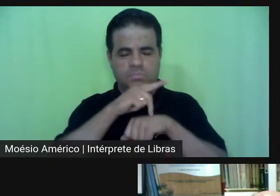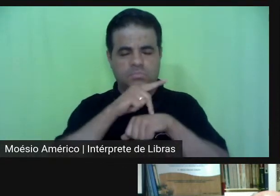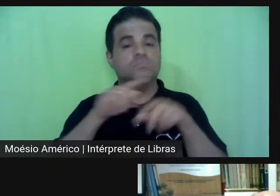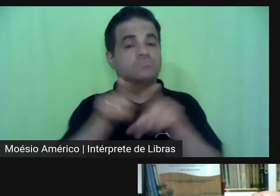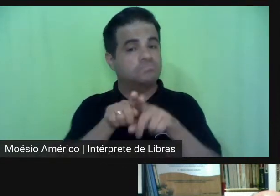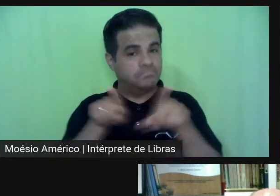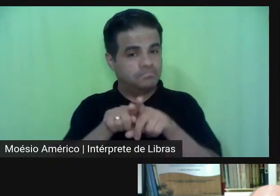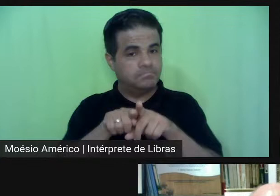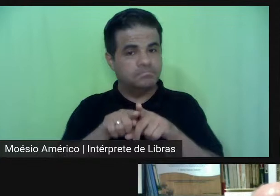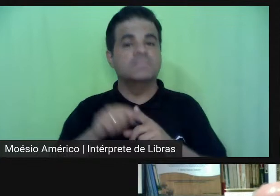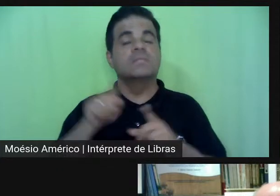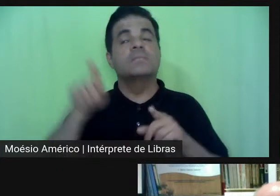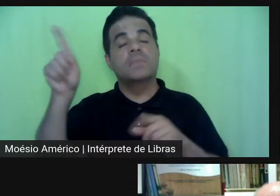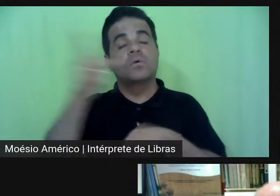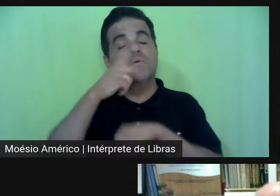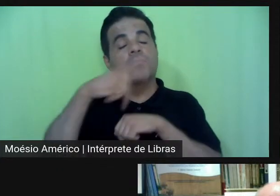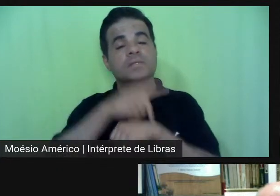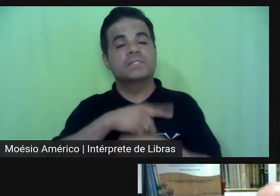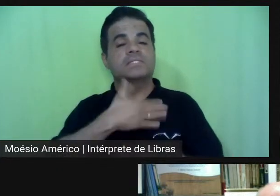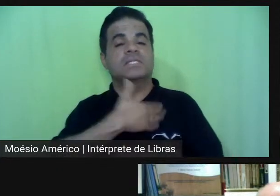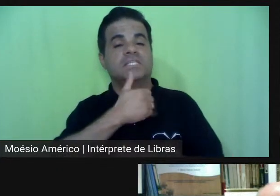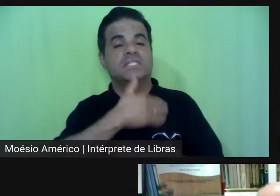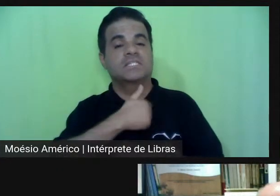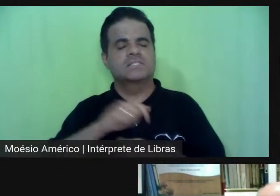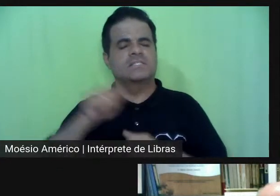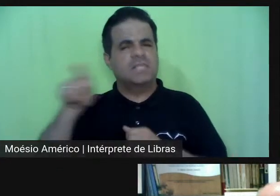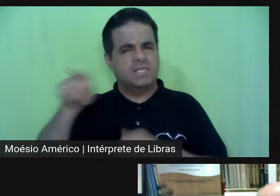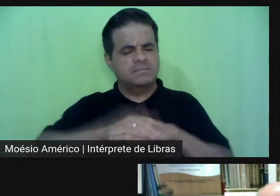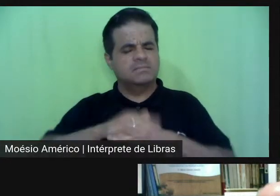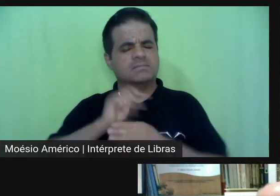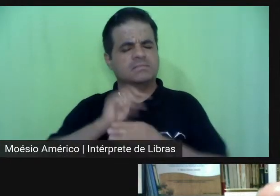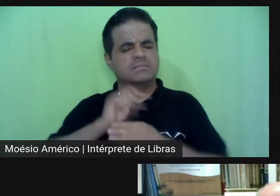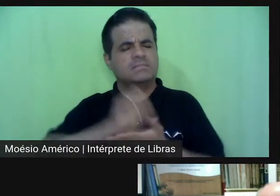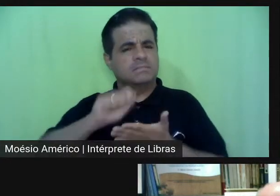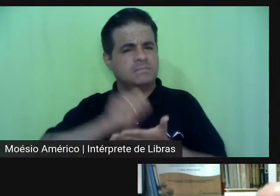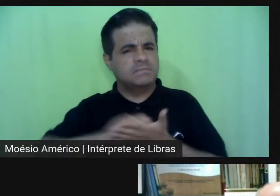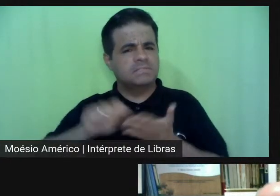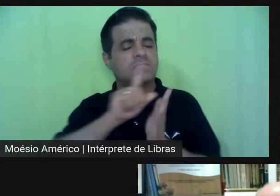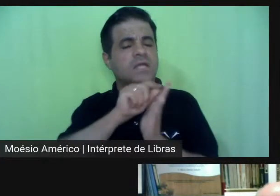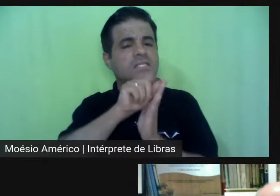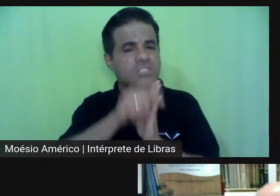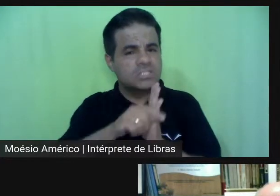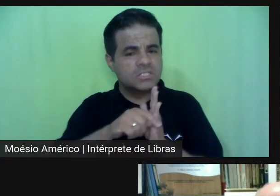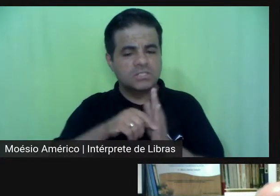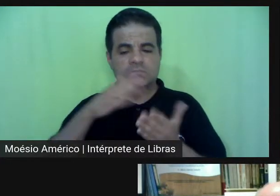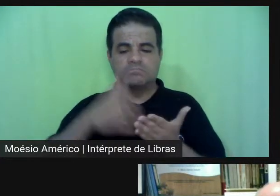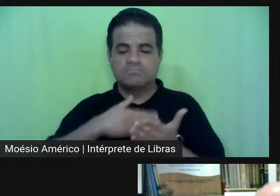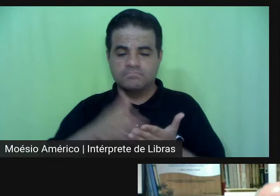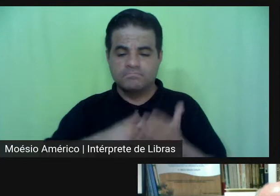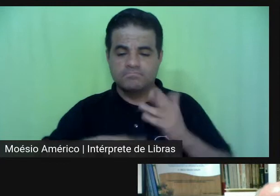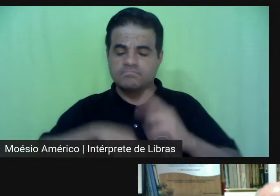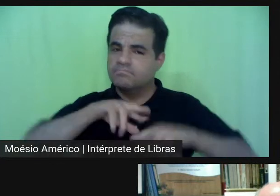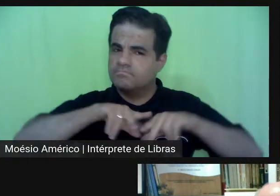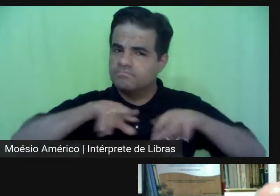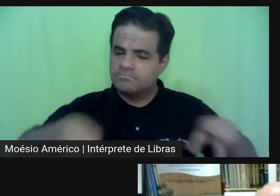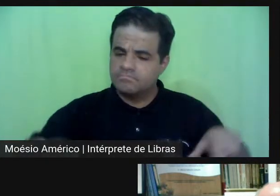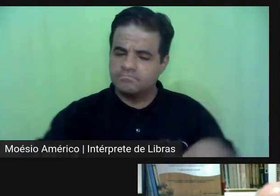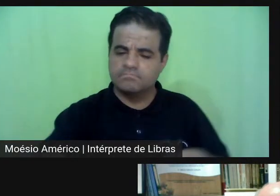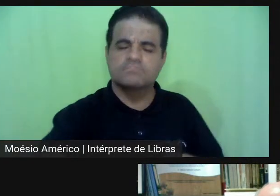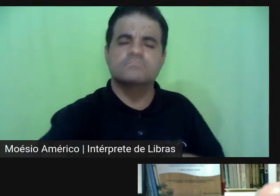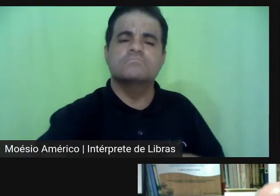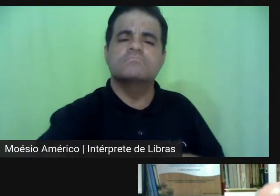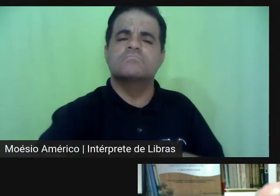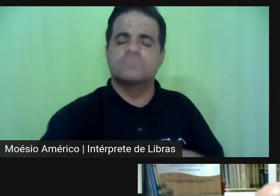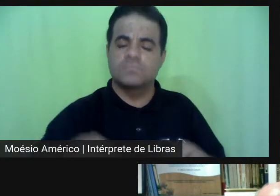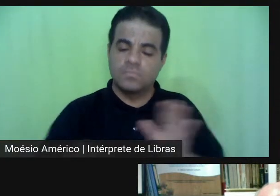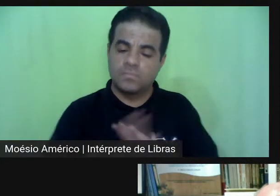argentina autor de diversos libros y archivos publicados en varios idiomas fue colaborador del propio